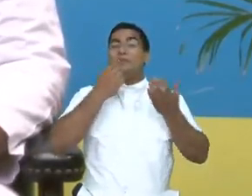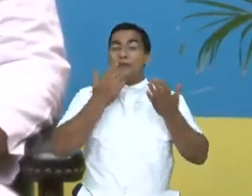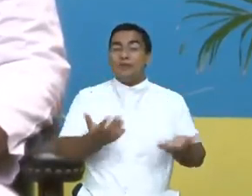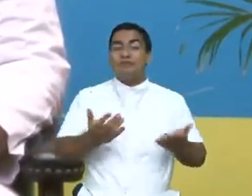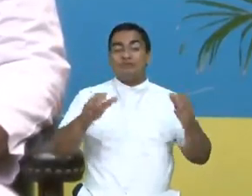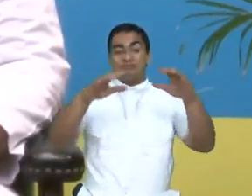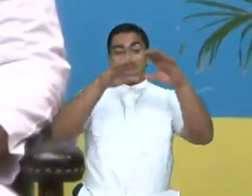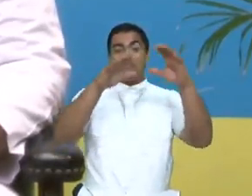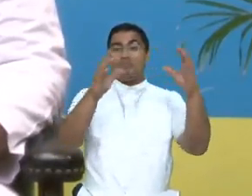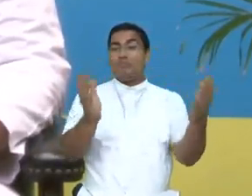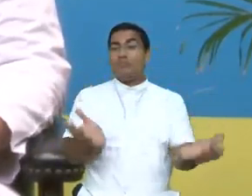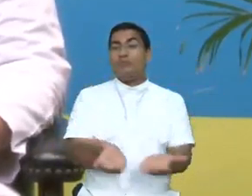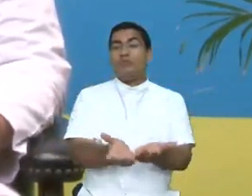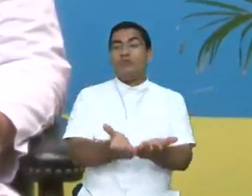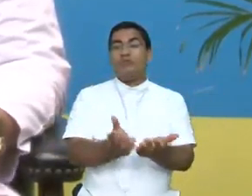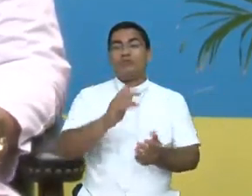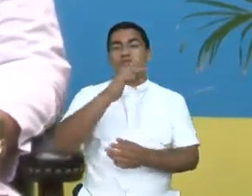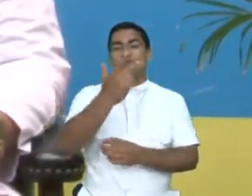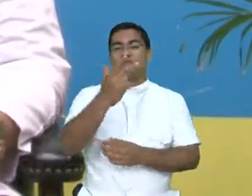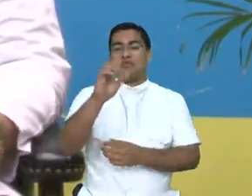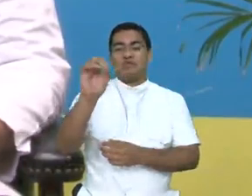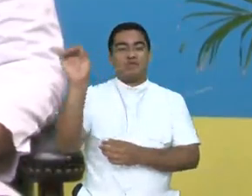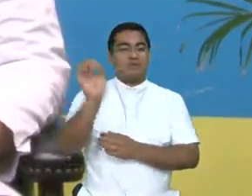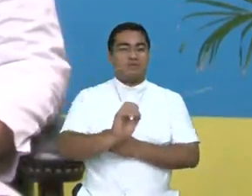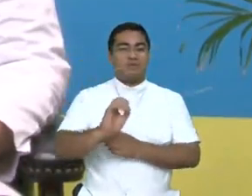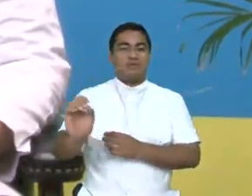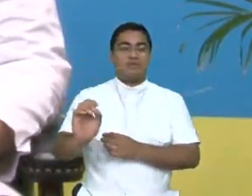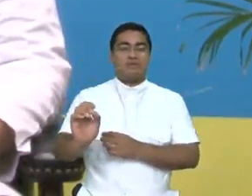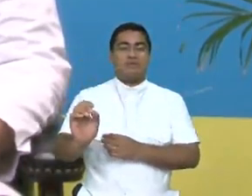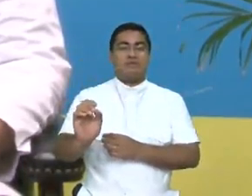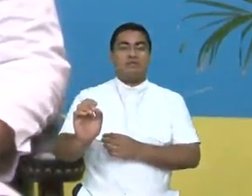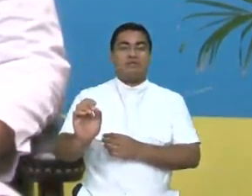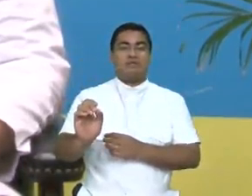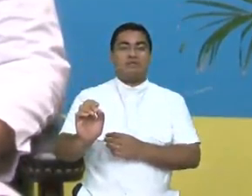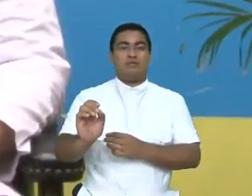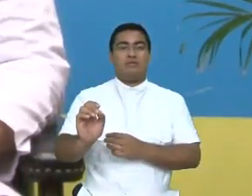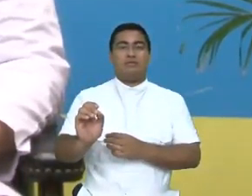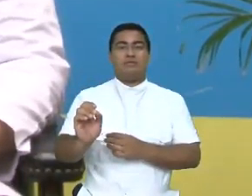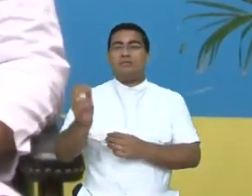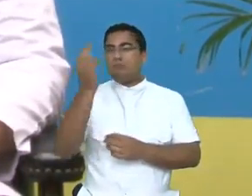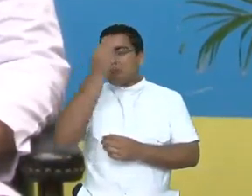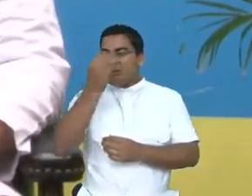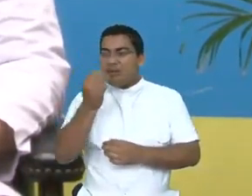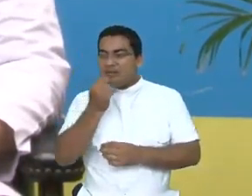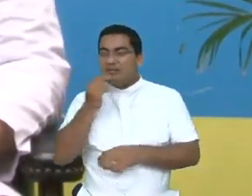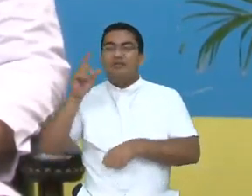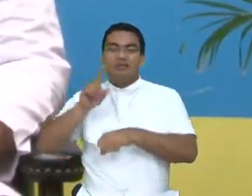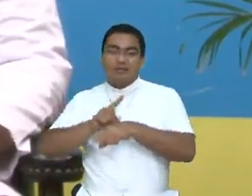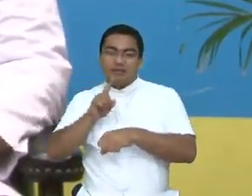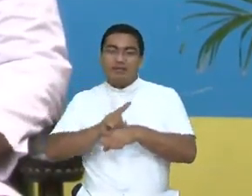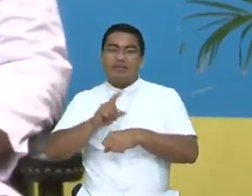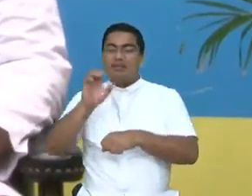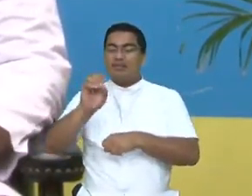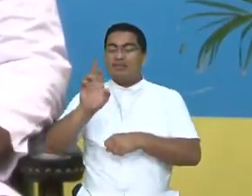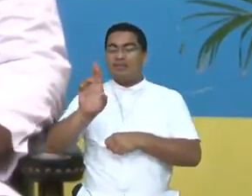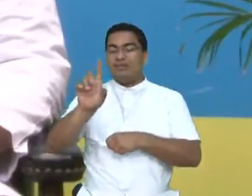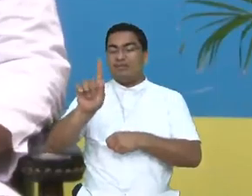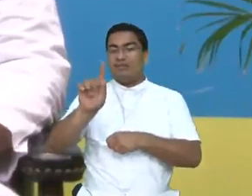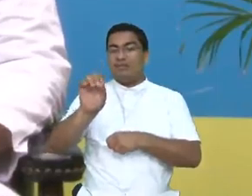mundial, se estima que el 80% aproximadamente de las consultas ortopédicas y médicas son